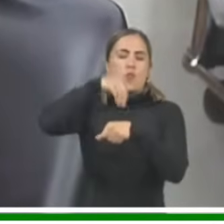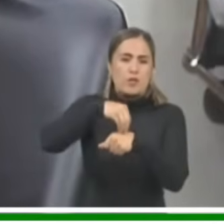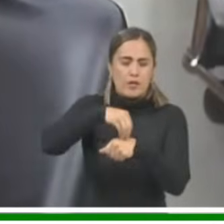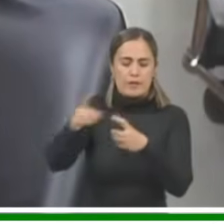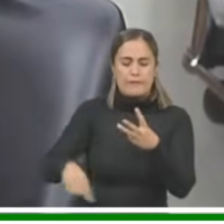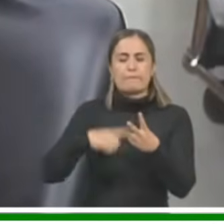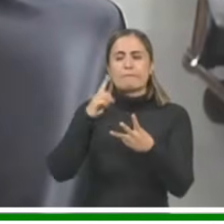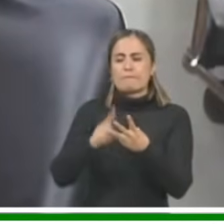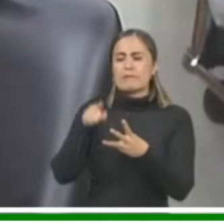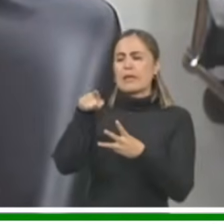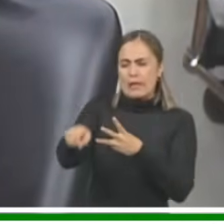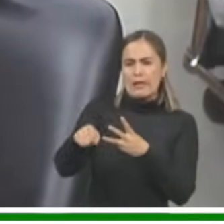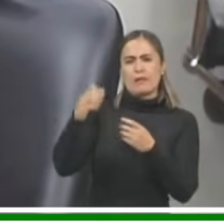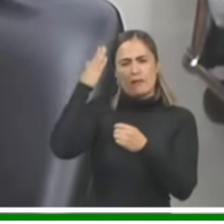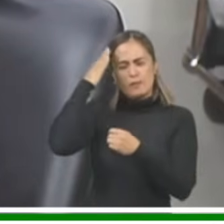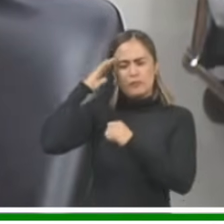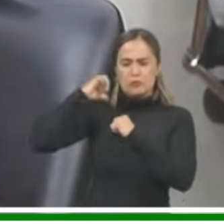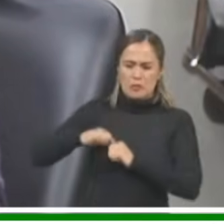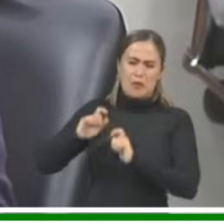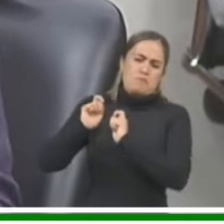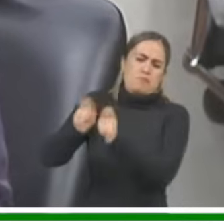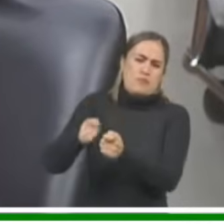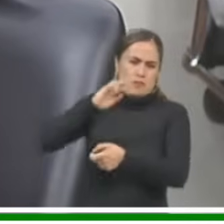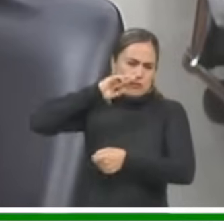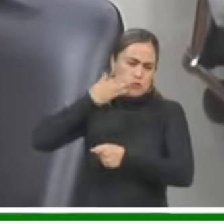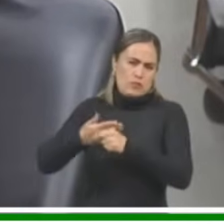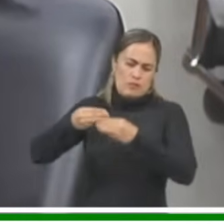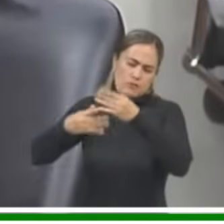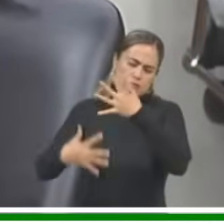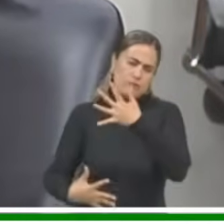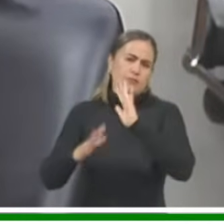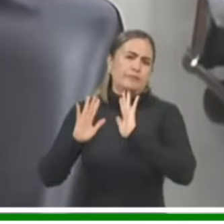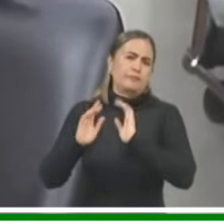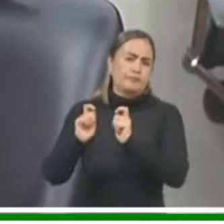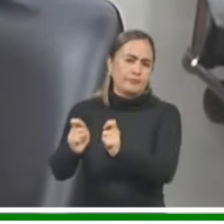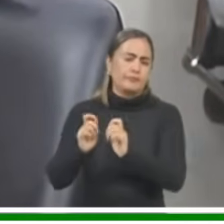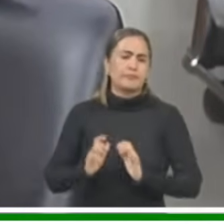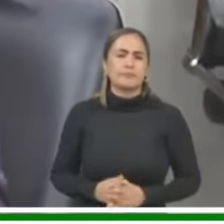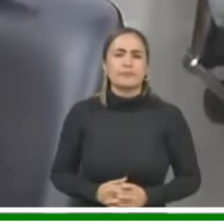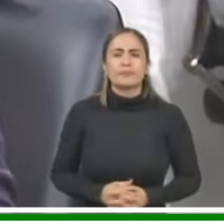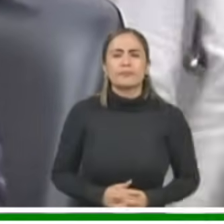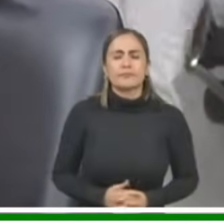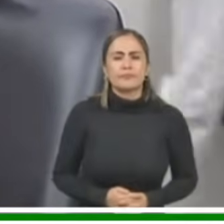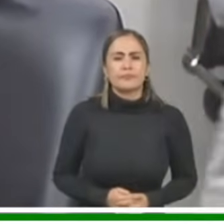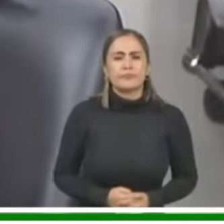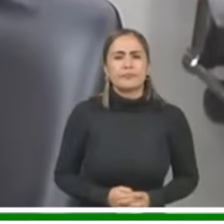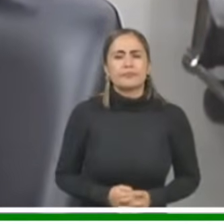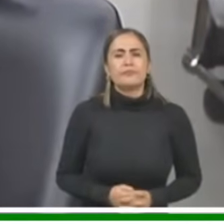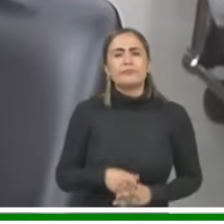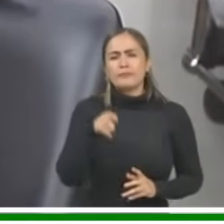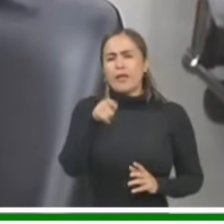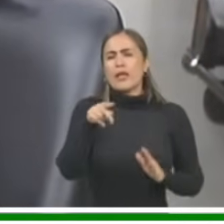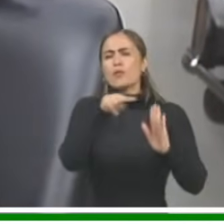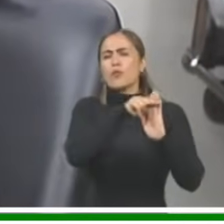constituir facultades para la autoridad. Es de explorado derecho que, si se pretende en un instrumento